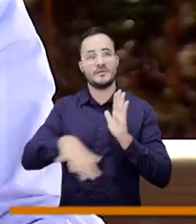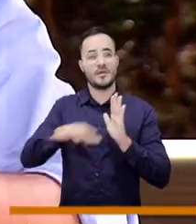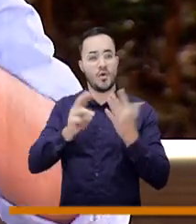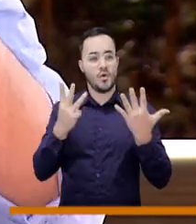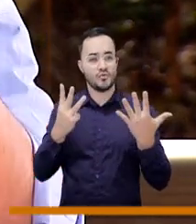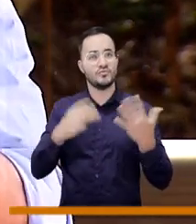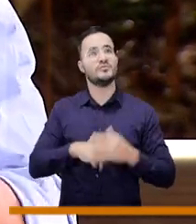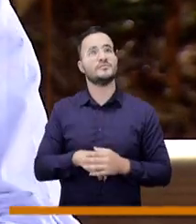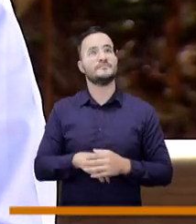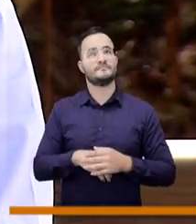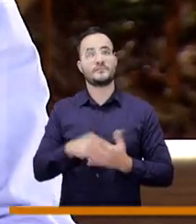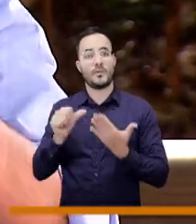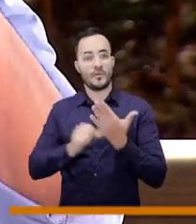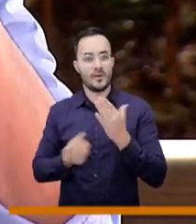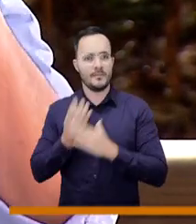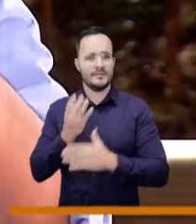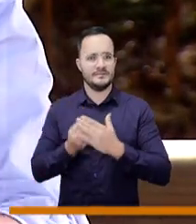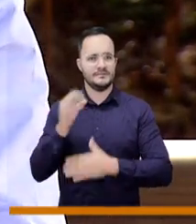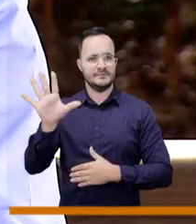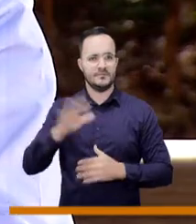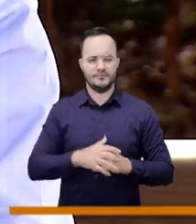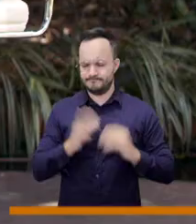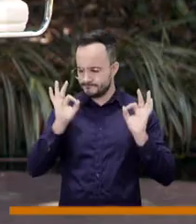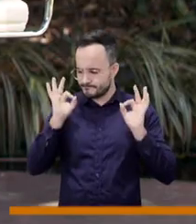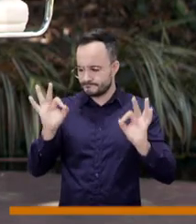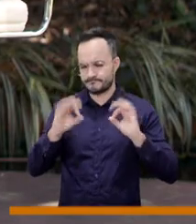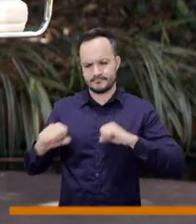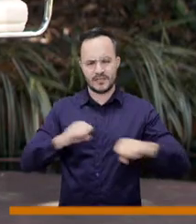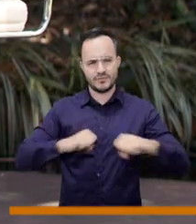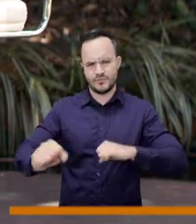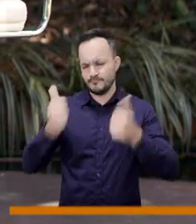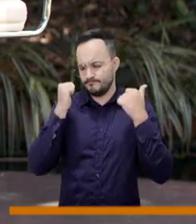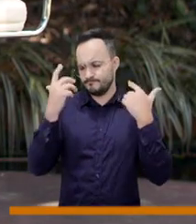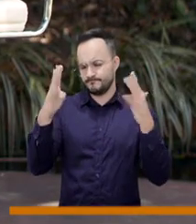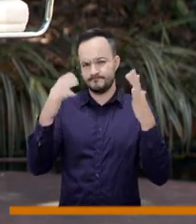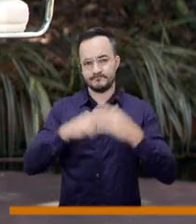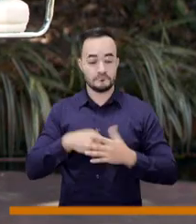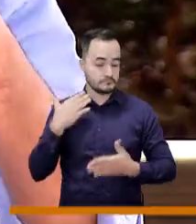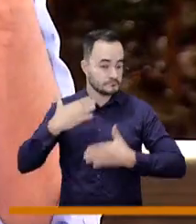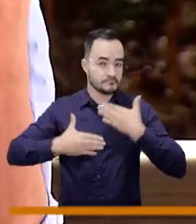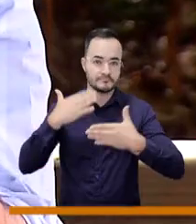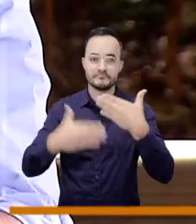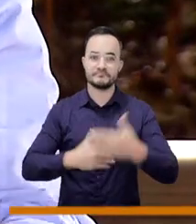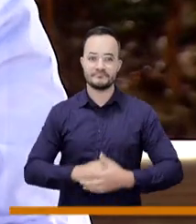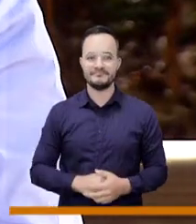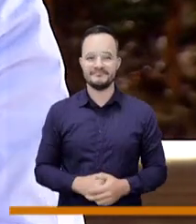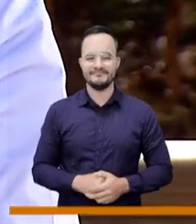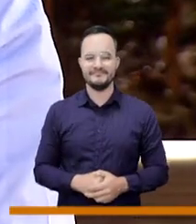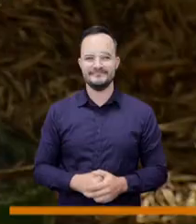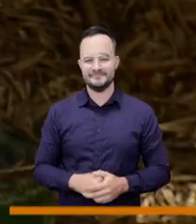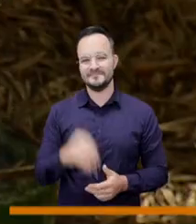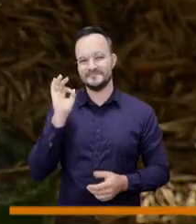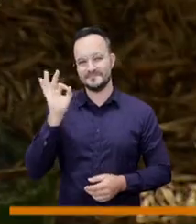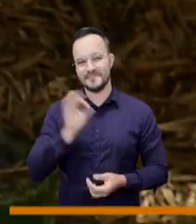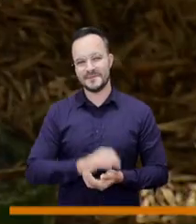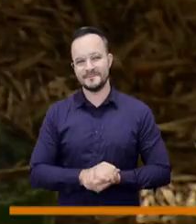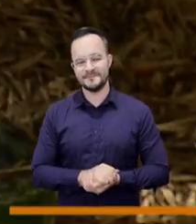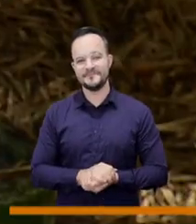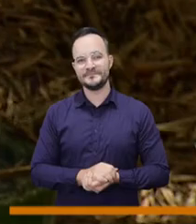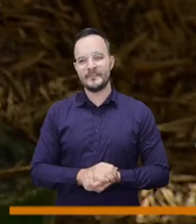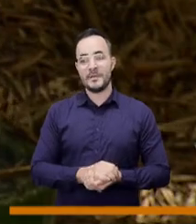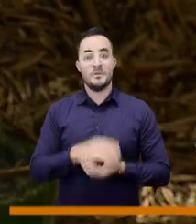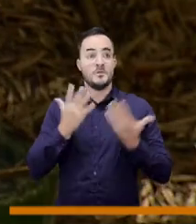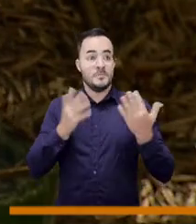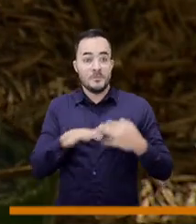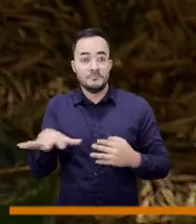acuerdos municipales, 8 políticas públicas, 5 programas creados, una gestión exitosa del Consejo y seguimos avanzando. Bueno, pues muy